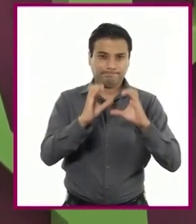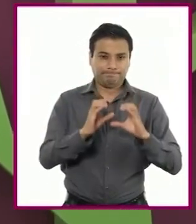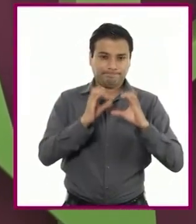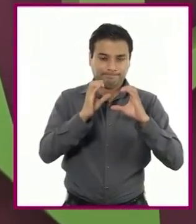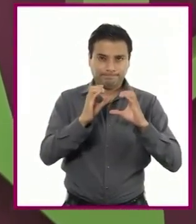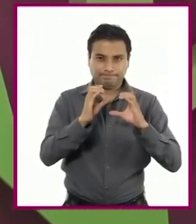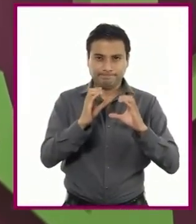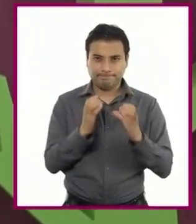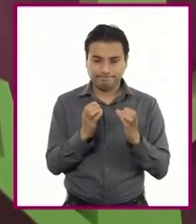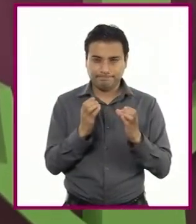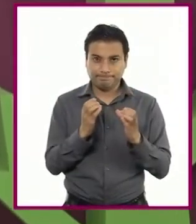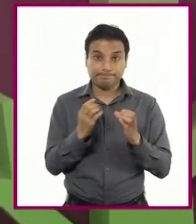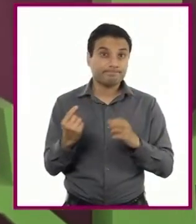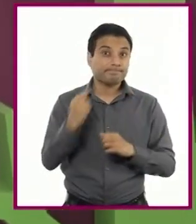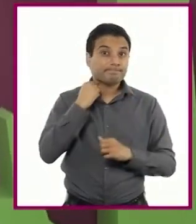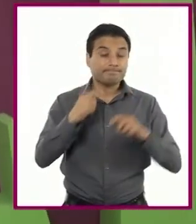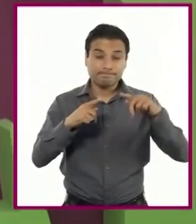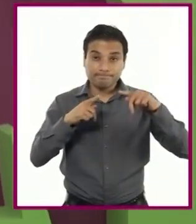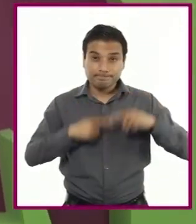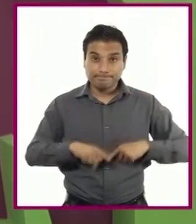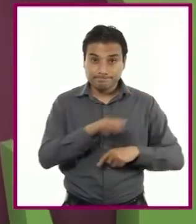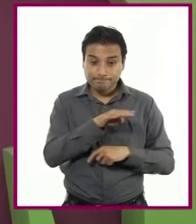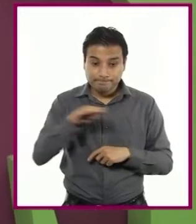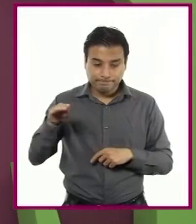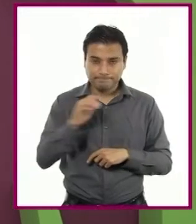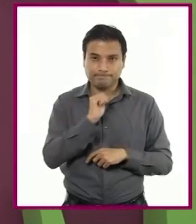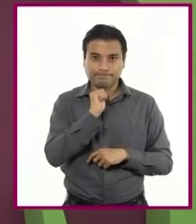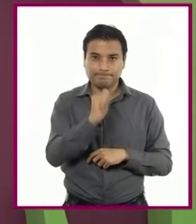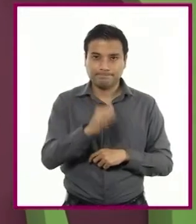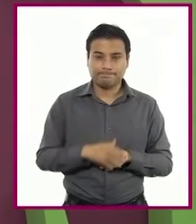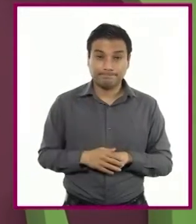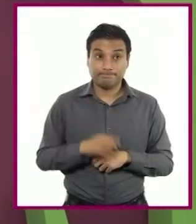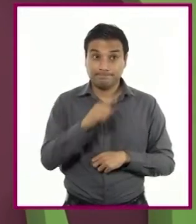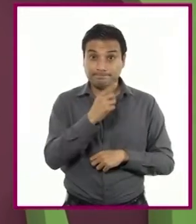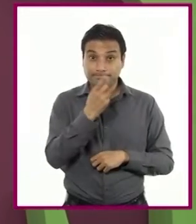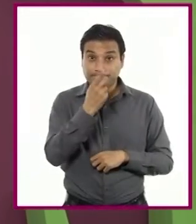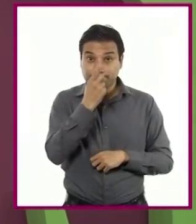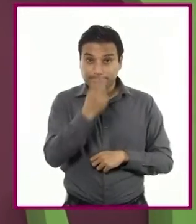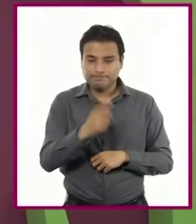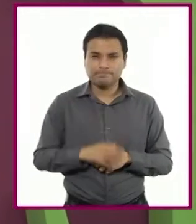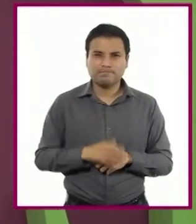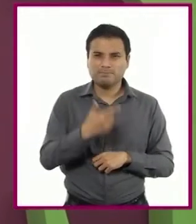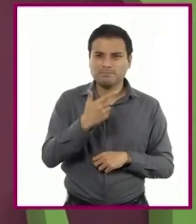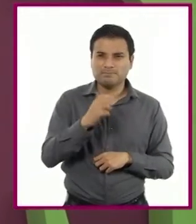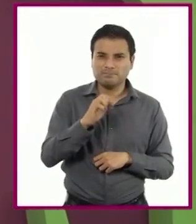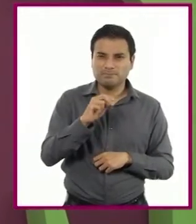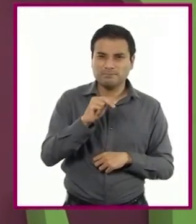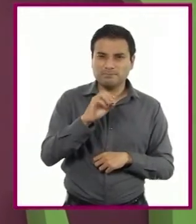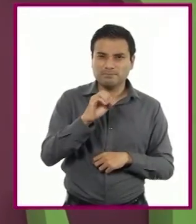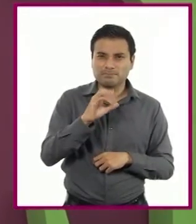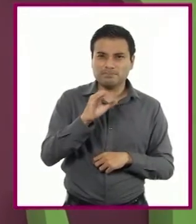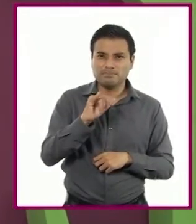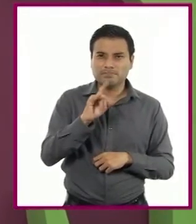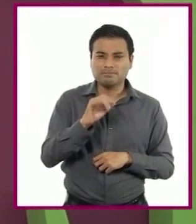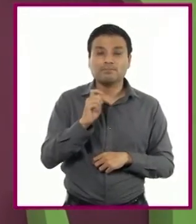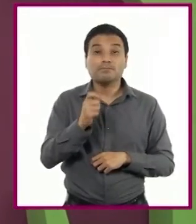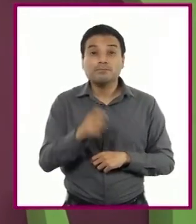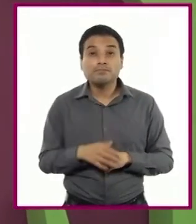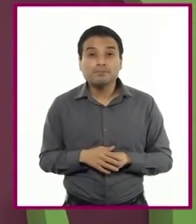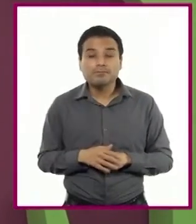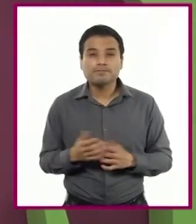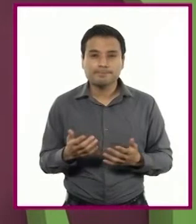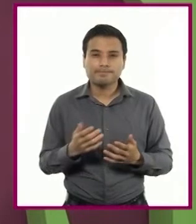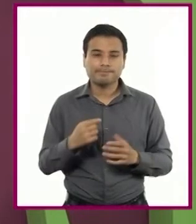del Delito de Genocidio, en la cual se tipificó como genocidio cualquiera de los actos perpetrados